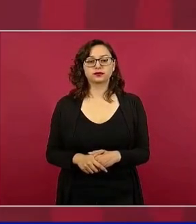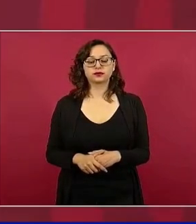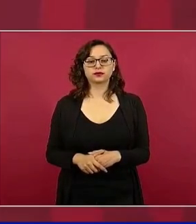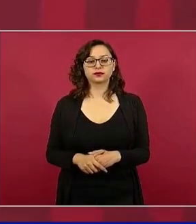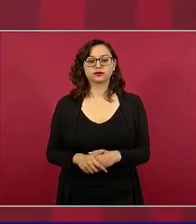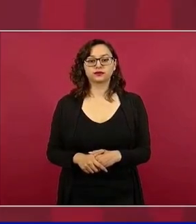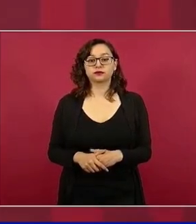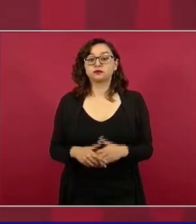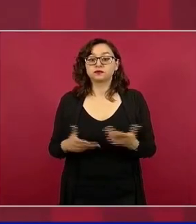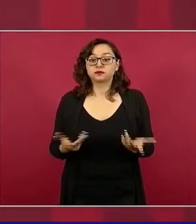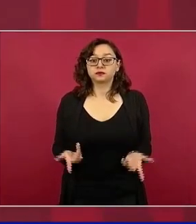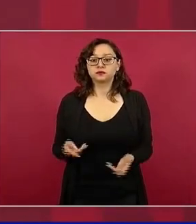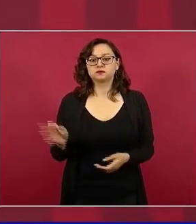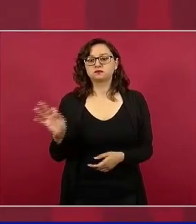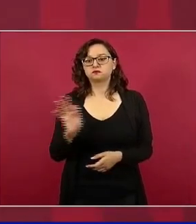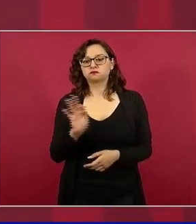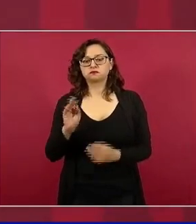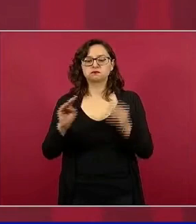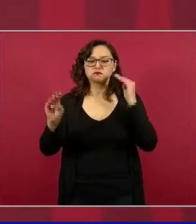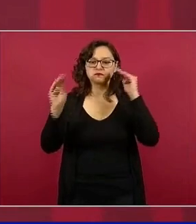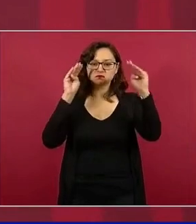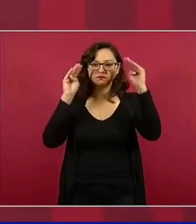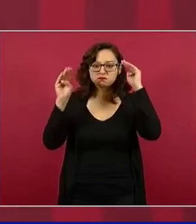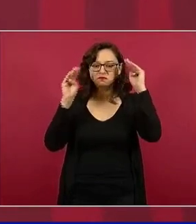Si no es posible